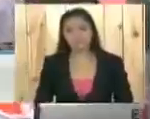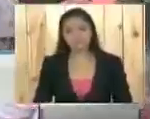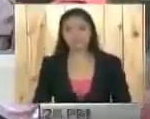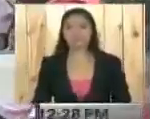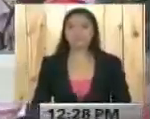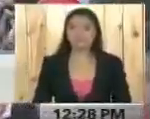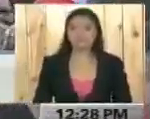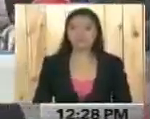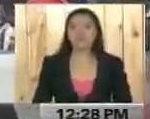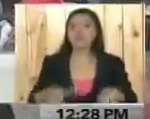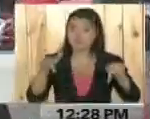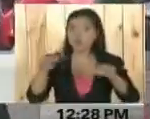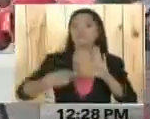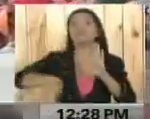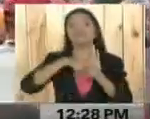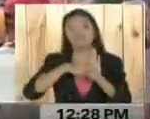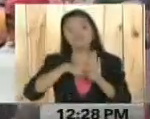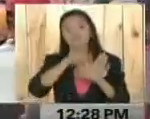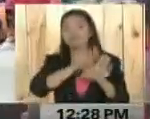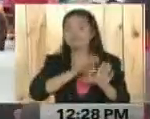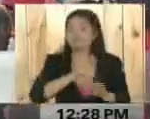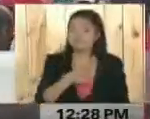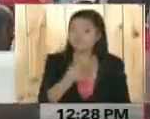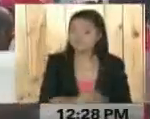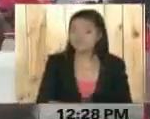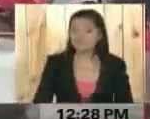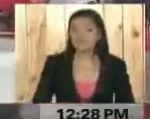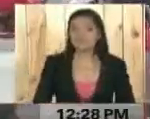Y se lo decimos hoy,